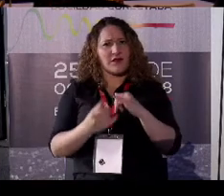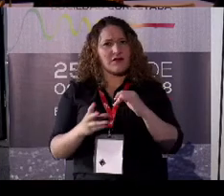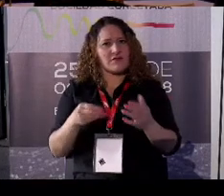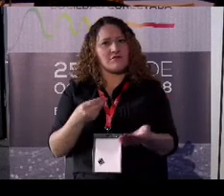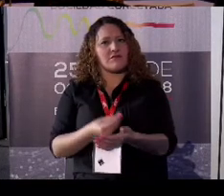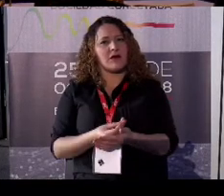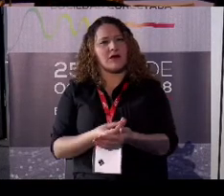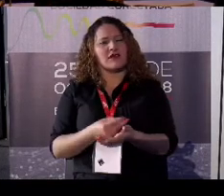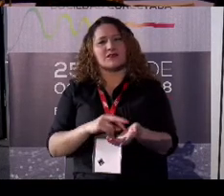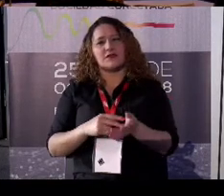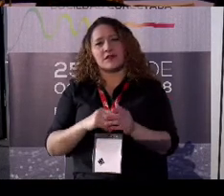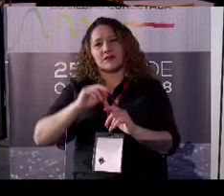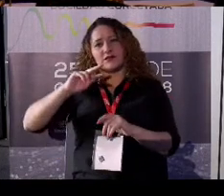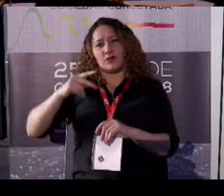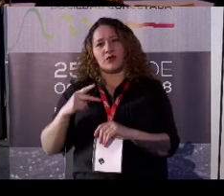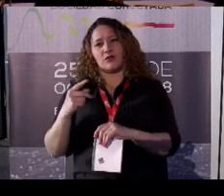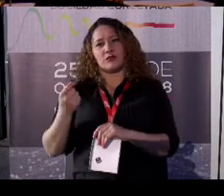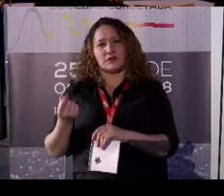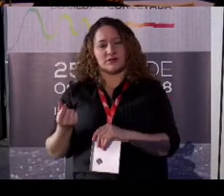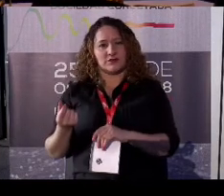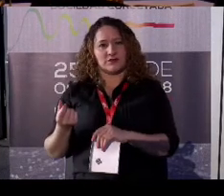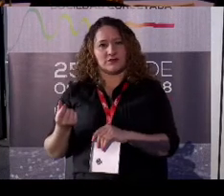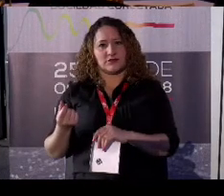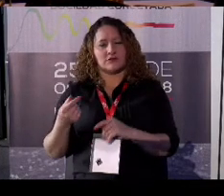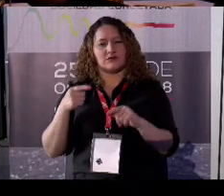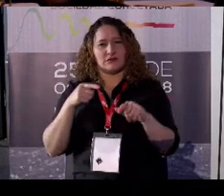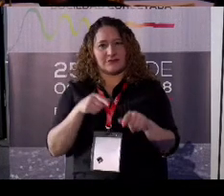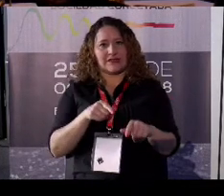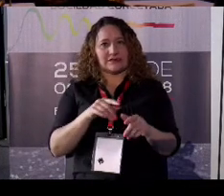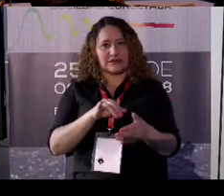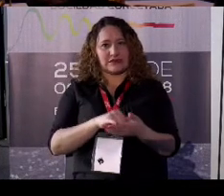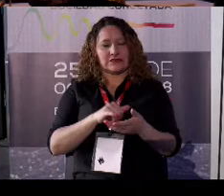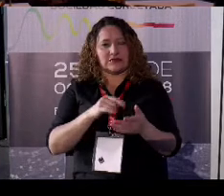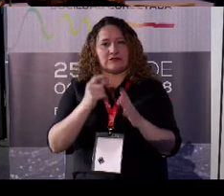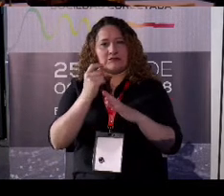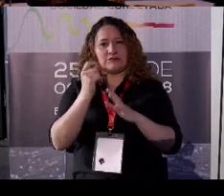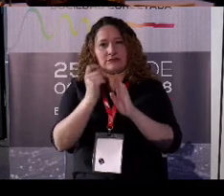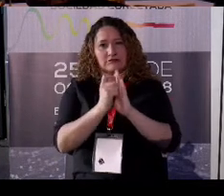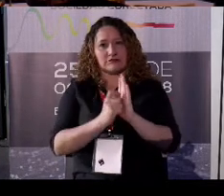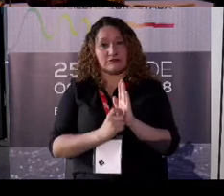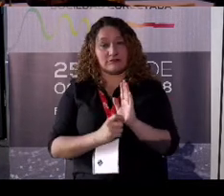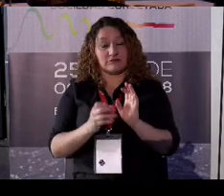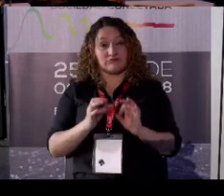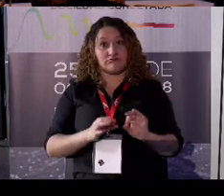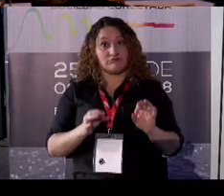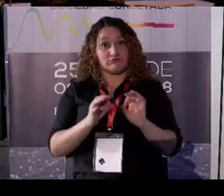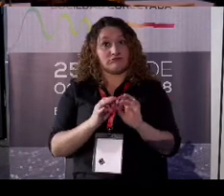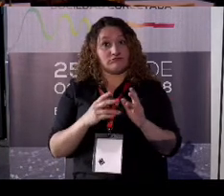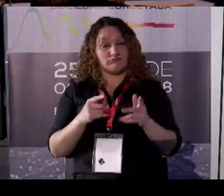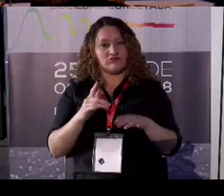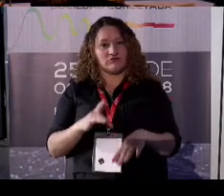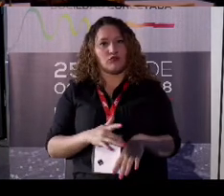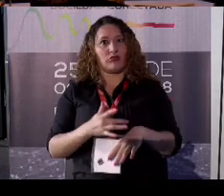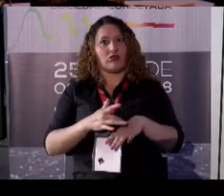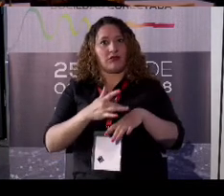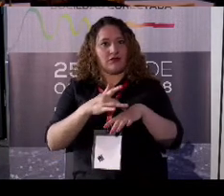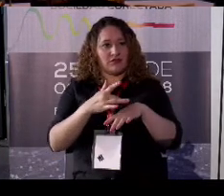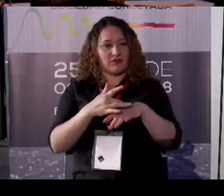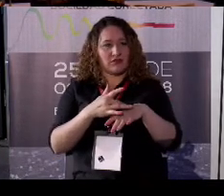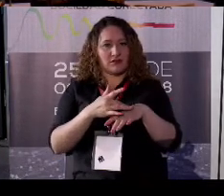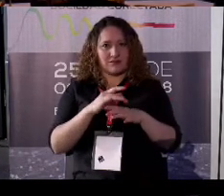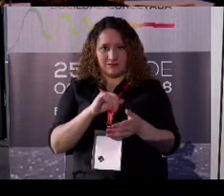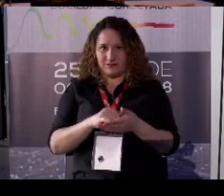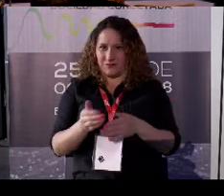es de segundo precio. Y eso tiene unas consideraciones importantes, y es que eso motiva, como decía